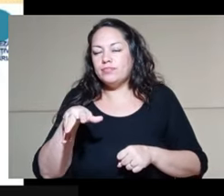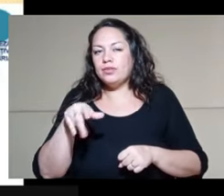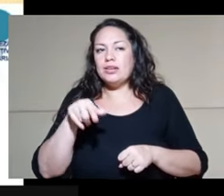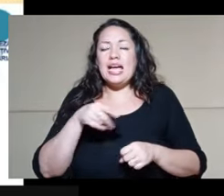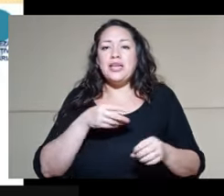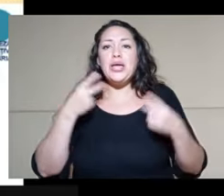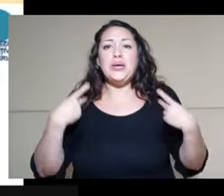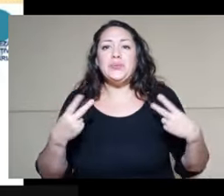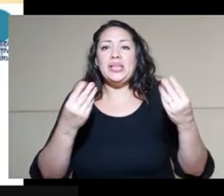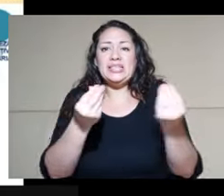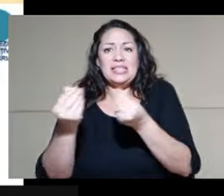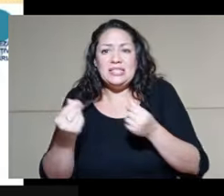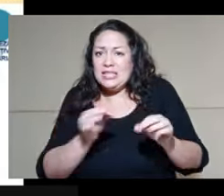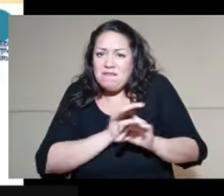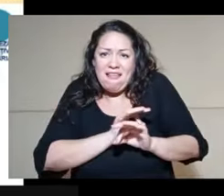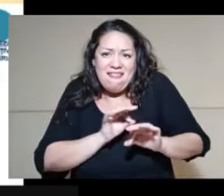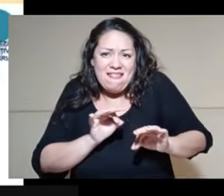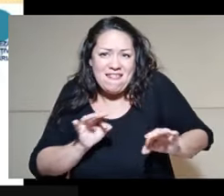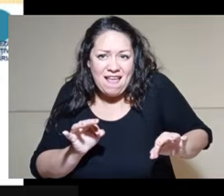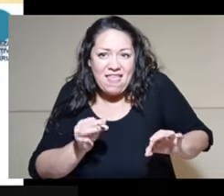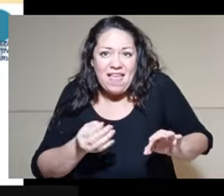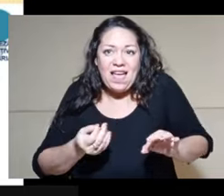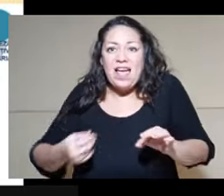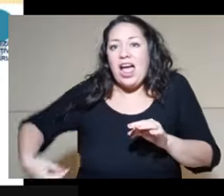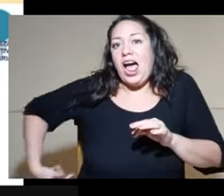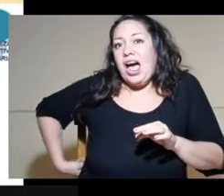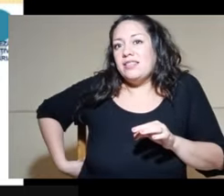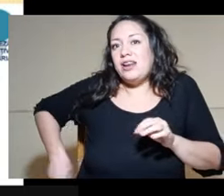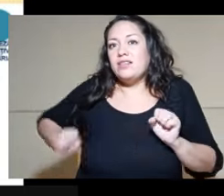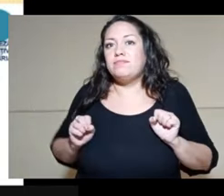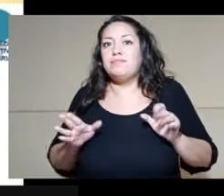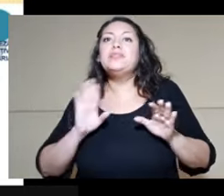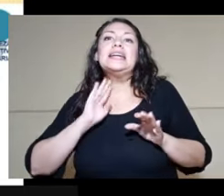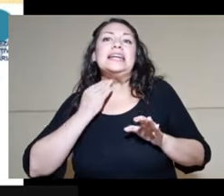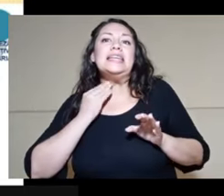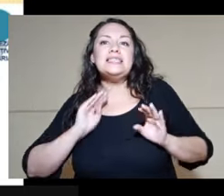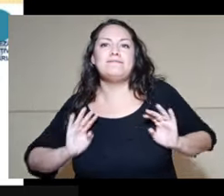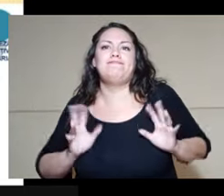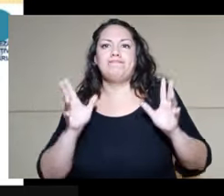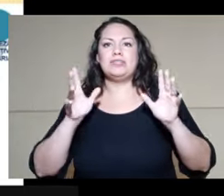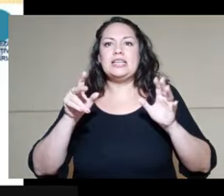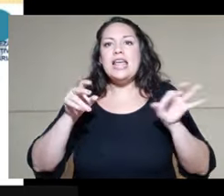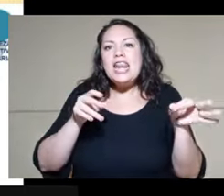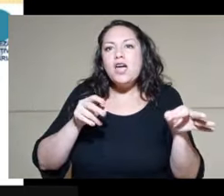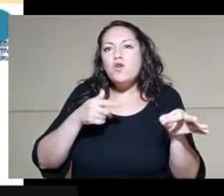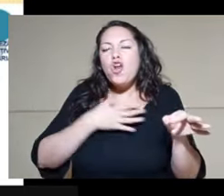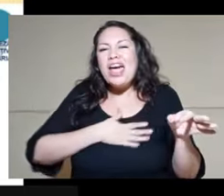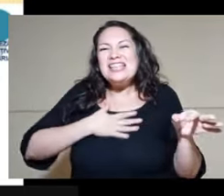ningún arco reflejo. Acá la vía sensitiva entra a la médula por la parte posterior, por la sustancia gris, por la